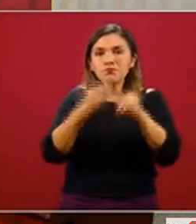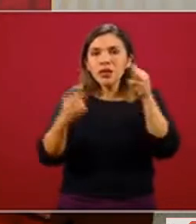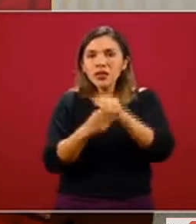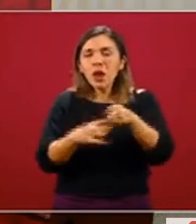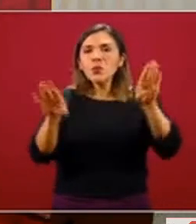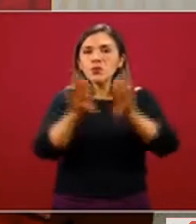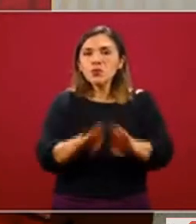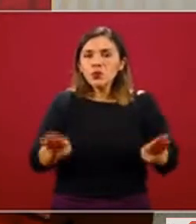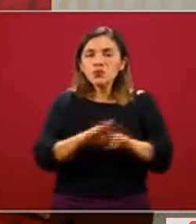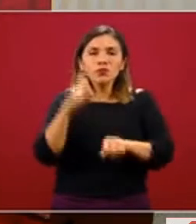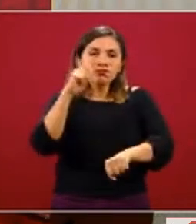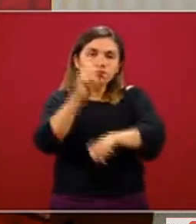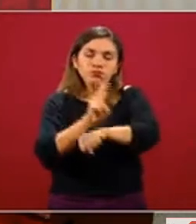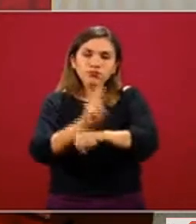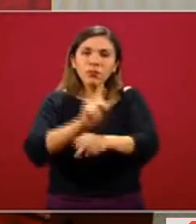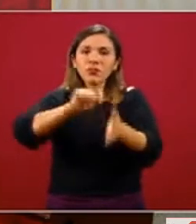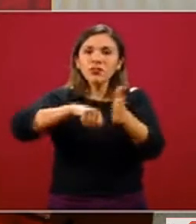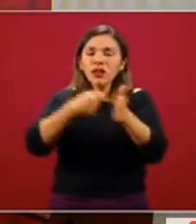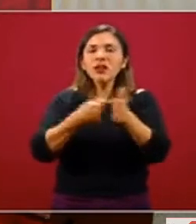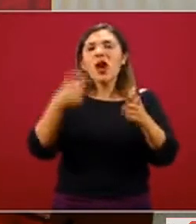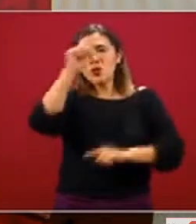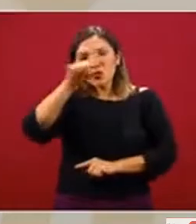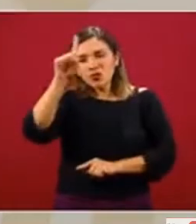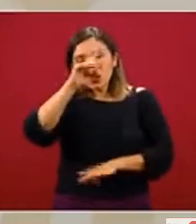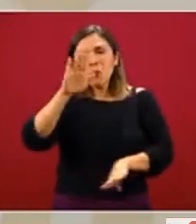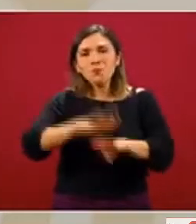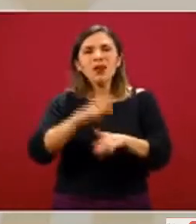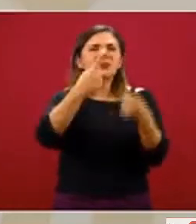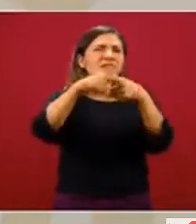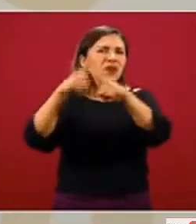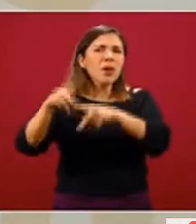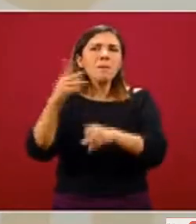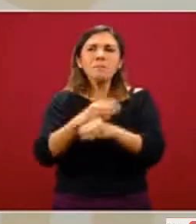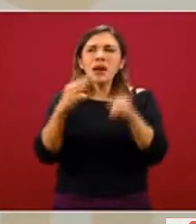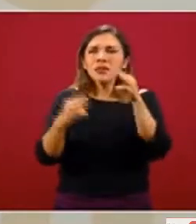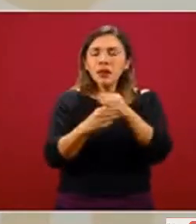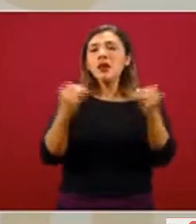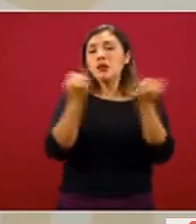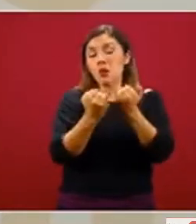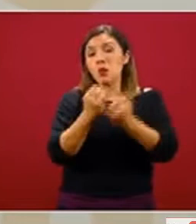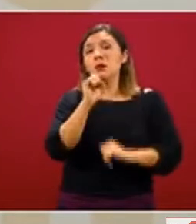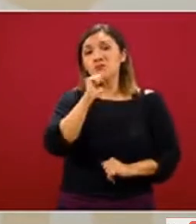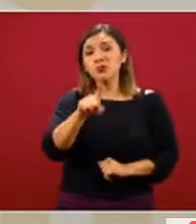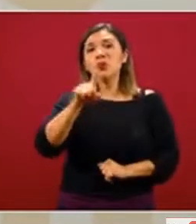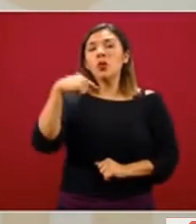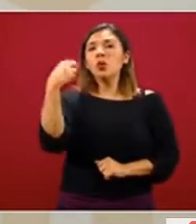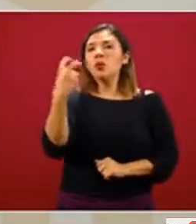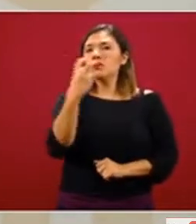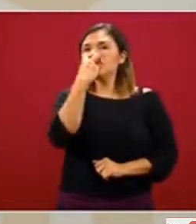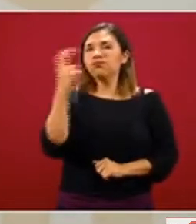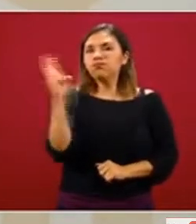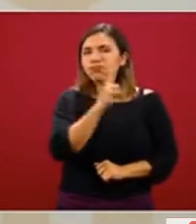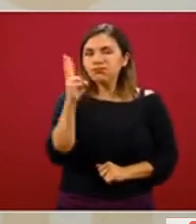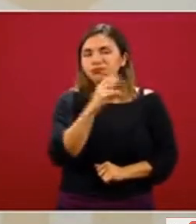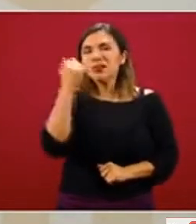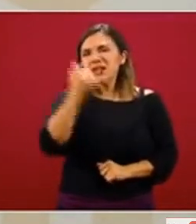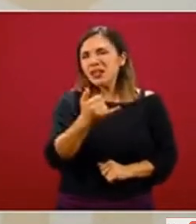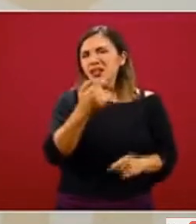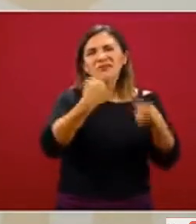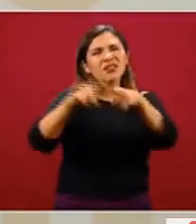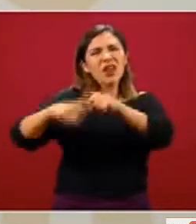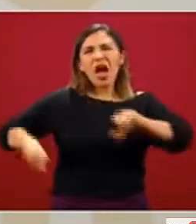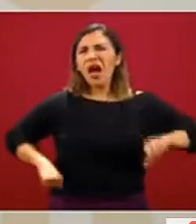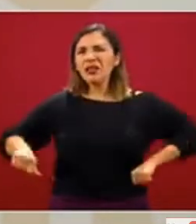de la verificación técnica y las recomendaciones técnicas sobre los distintos insumos, incluyendo los ventiladores y varias actividades relacionadas